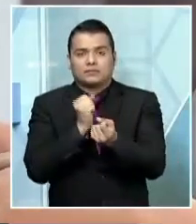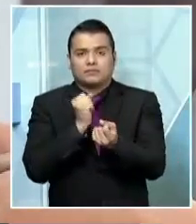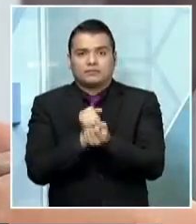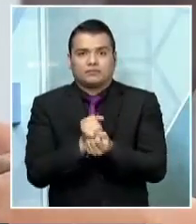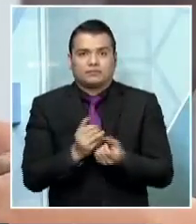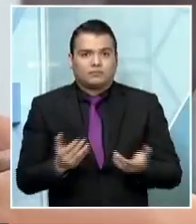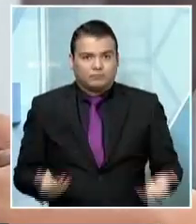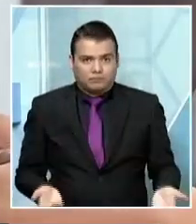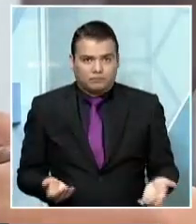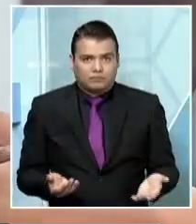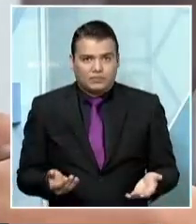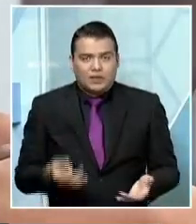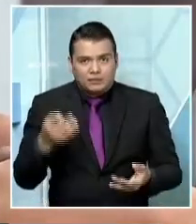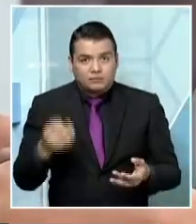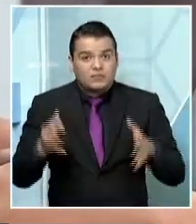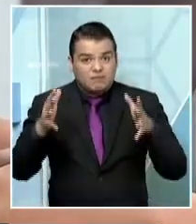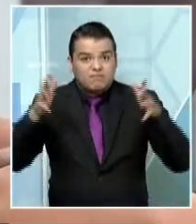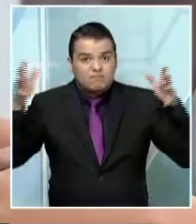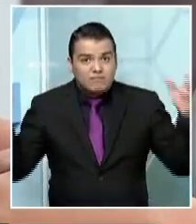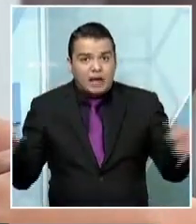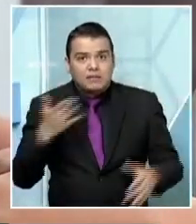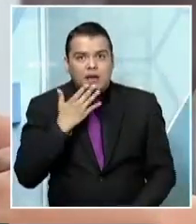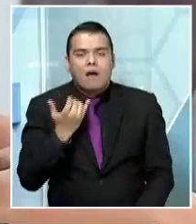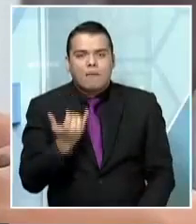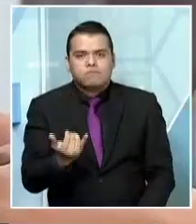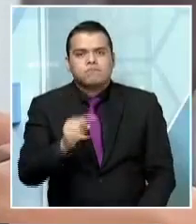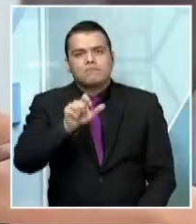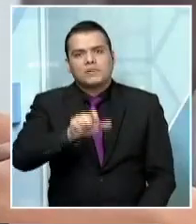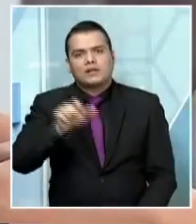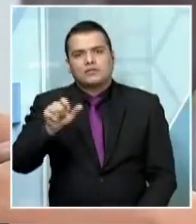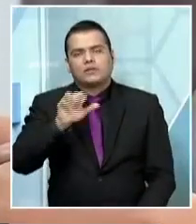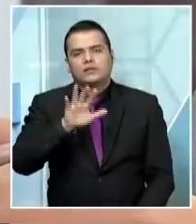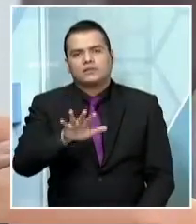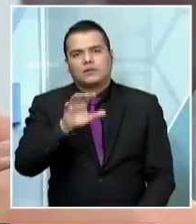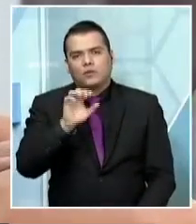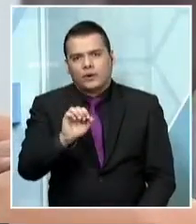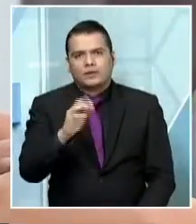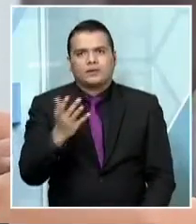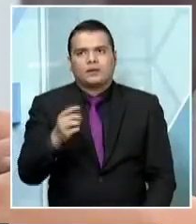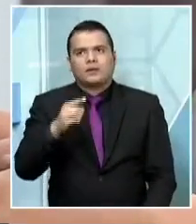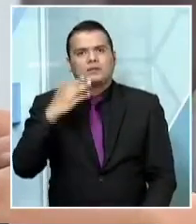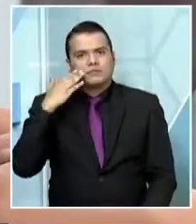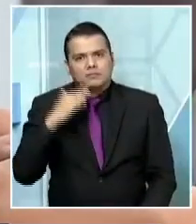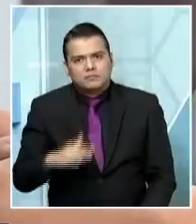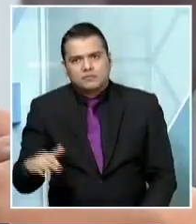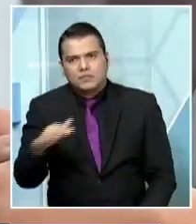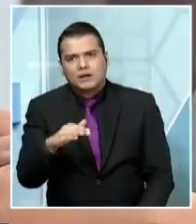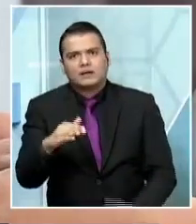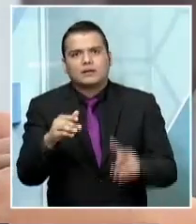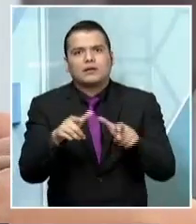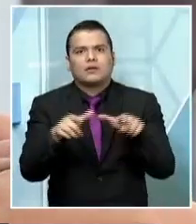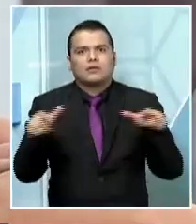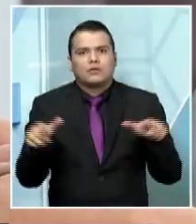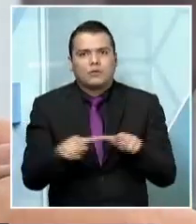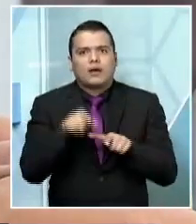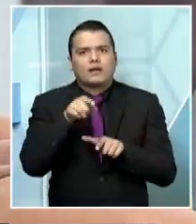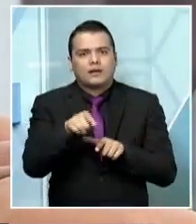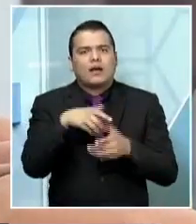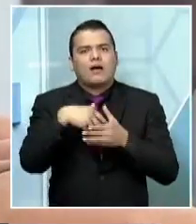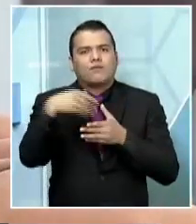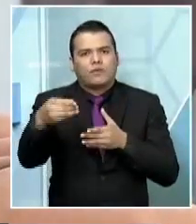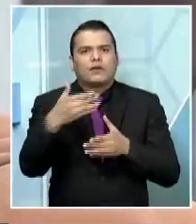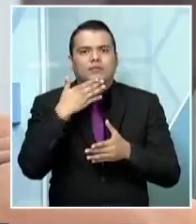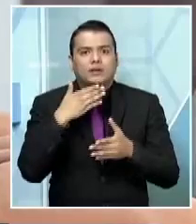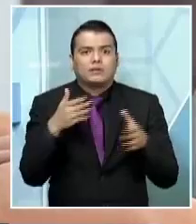de 50 personas es en un espacio inmensamente grande. En un parque, en un espacio abierto, puede haber hasta 50 personas. En los